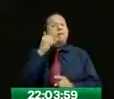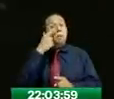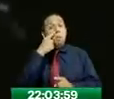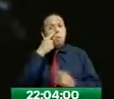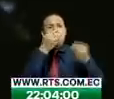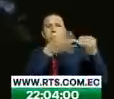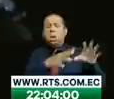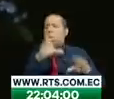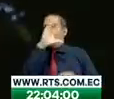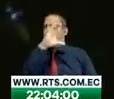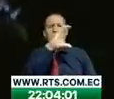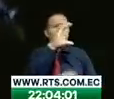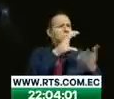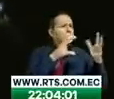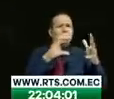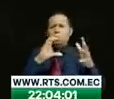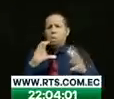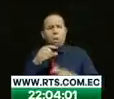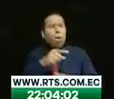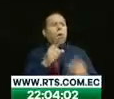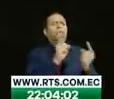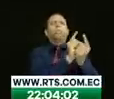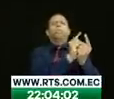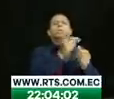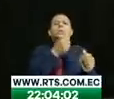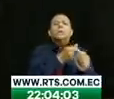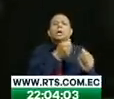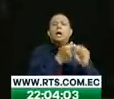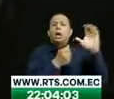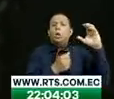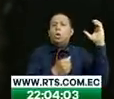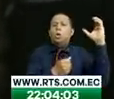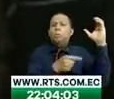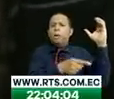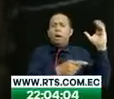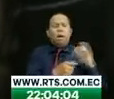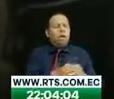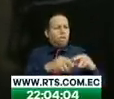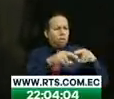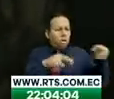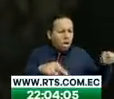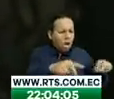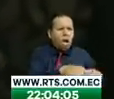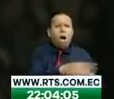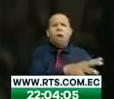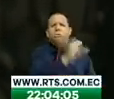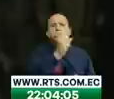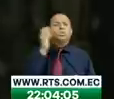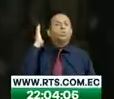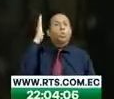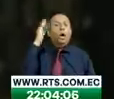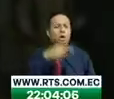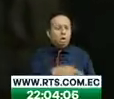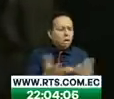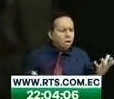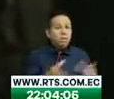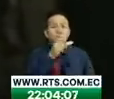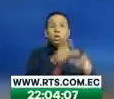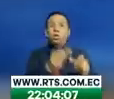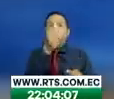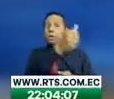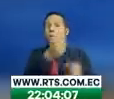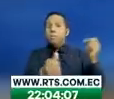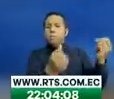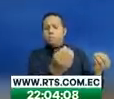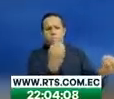rural que pertenece a la parroquia de El Carmelo, frontera con Colombia, ubicada a 30 minutos de Tulcán. La alerta fue dada por los moradores del sector, quienes